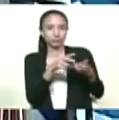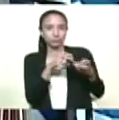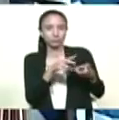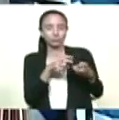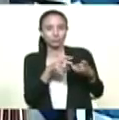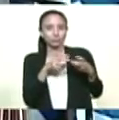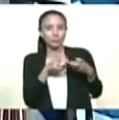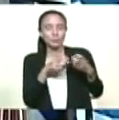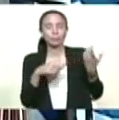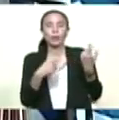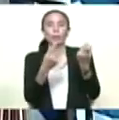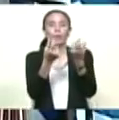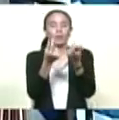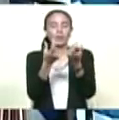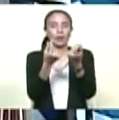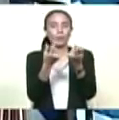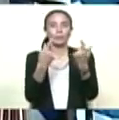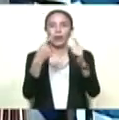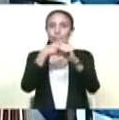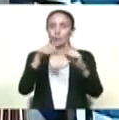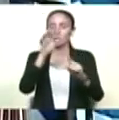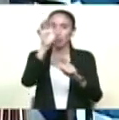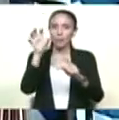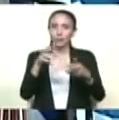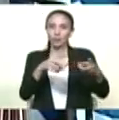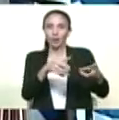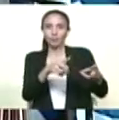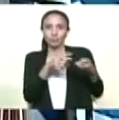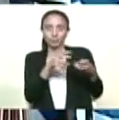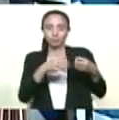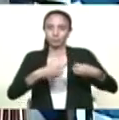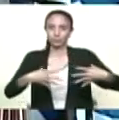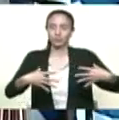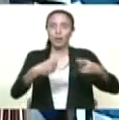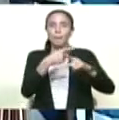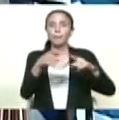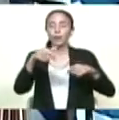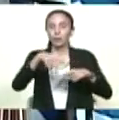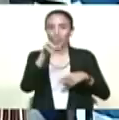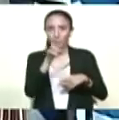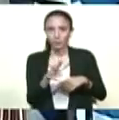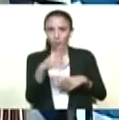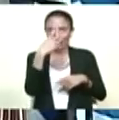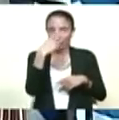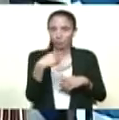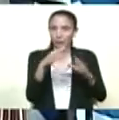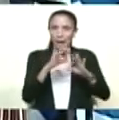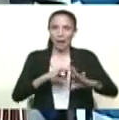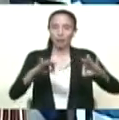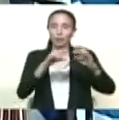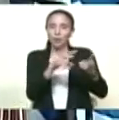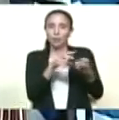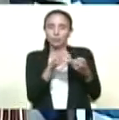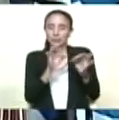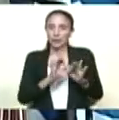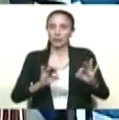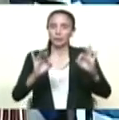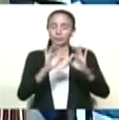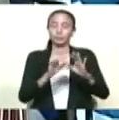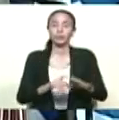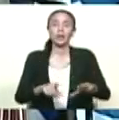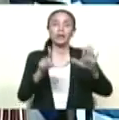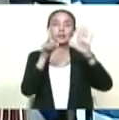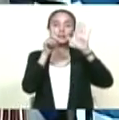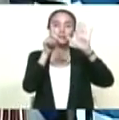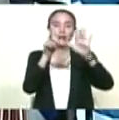por estas rebajas ahora bien el daño producido por estas modificaciones en 6 años que van